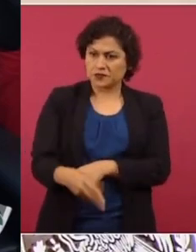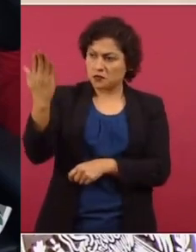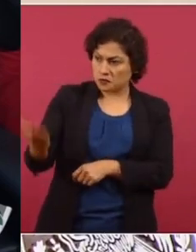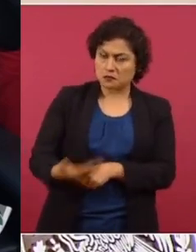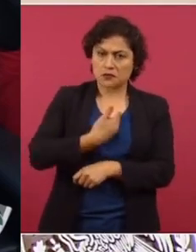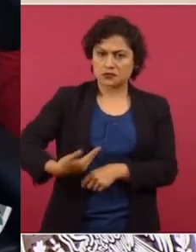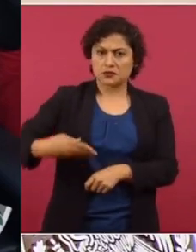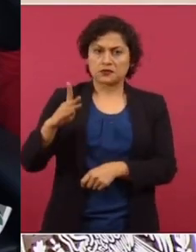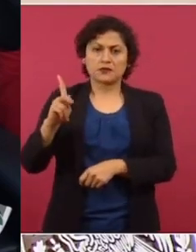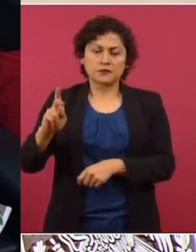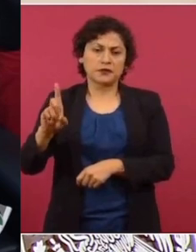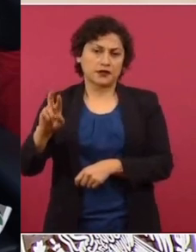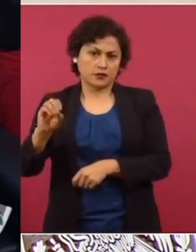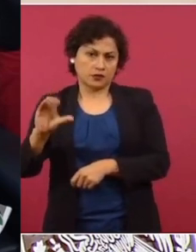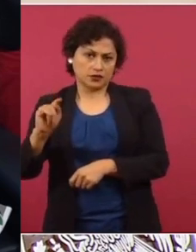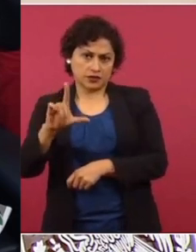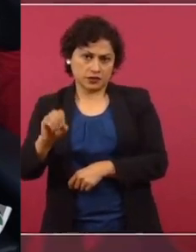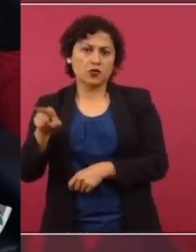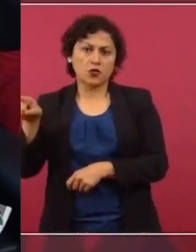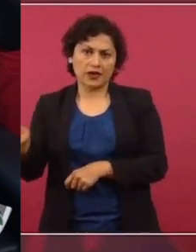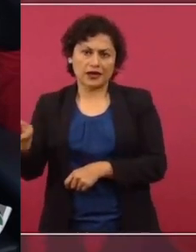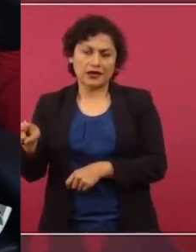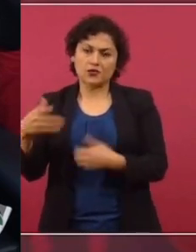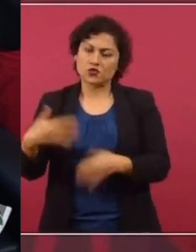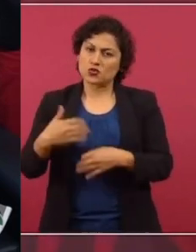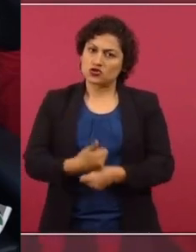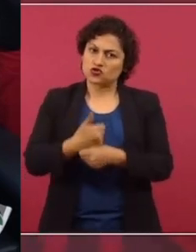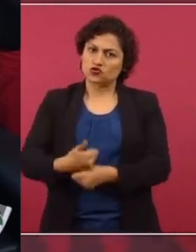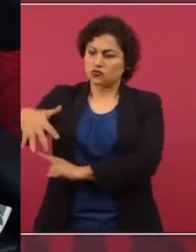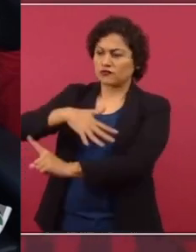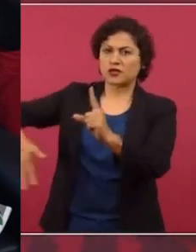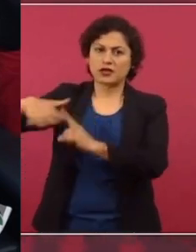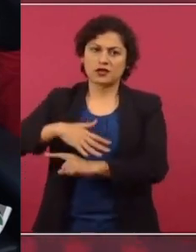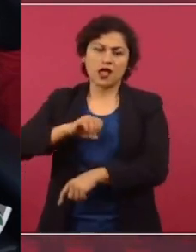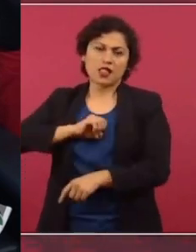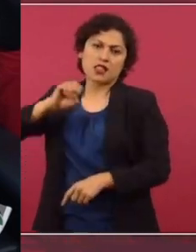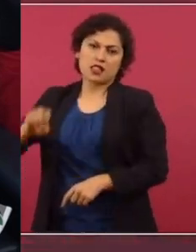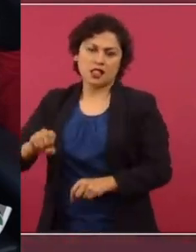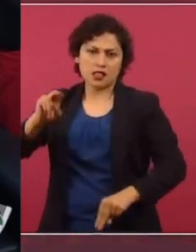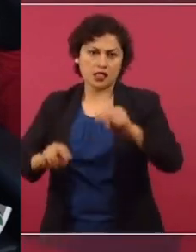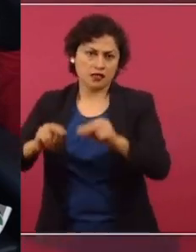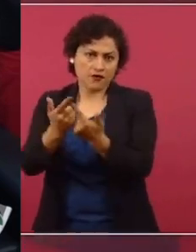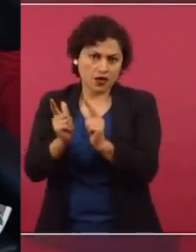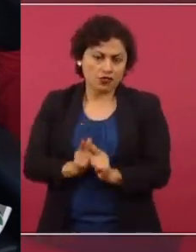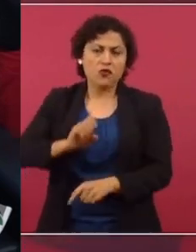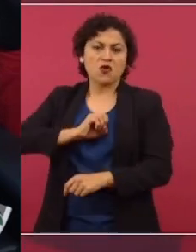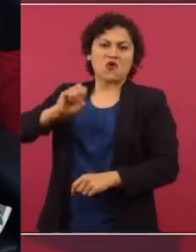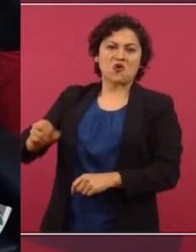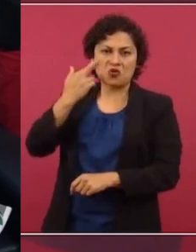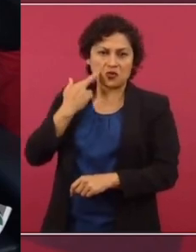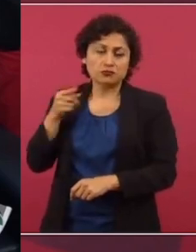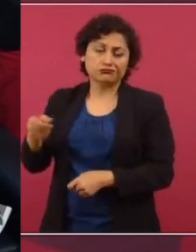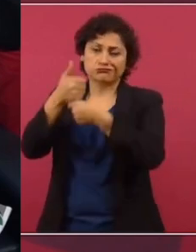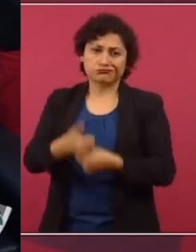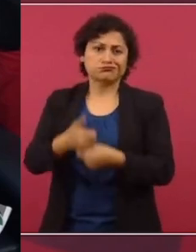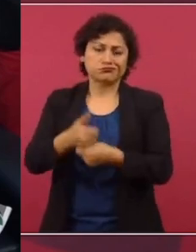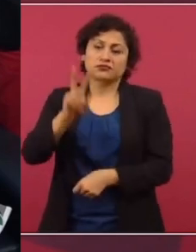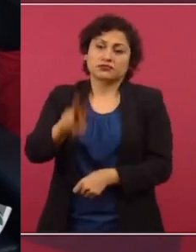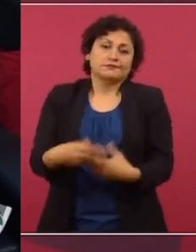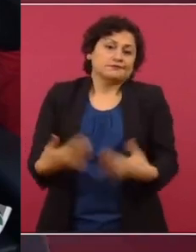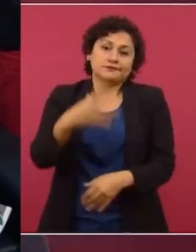Castillo es víctima del clasismo y del racismo, que lamentablemente, tristemente,